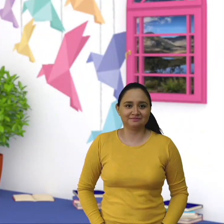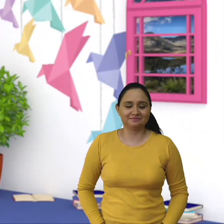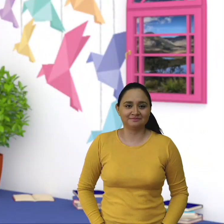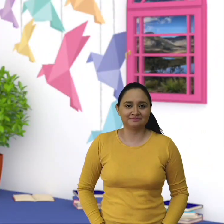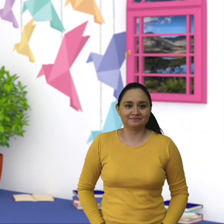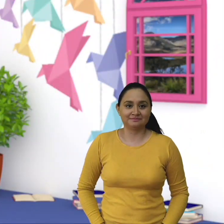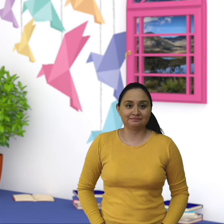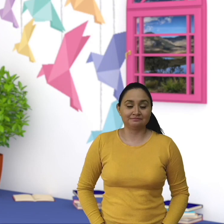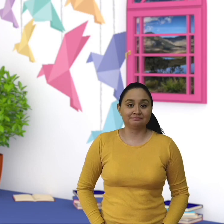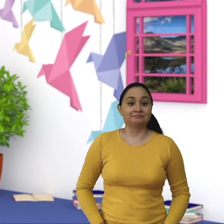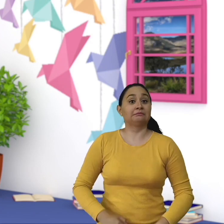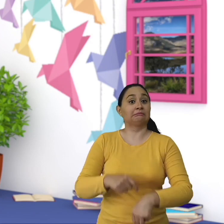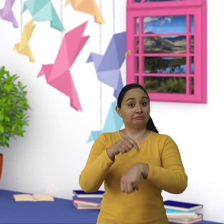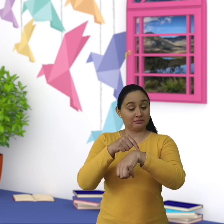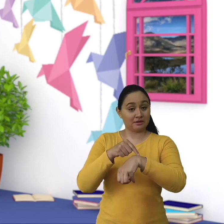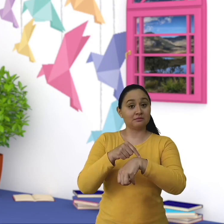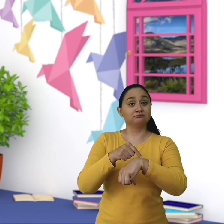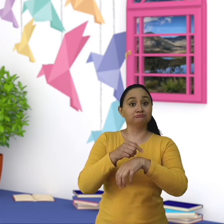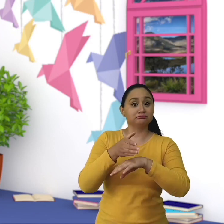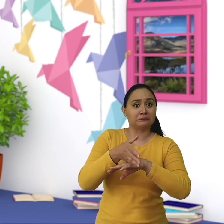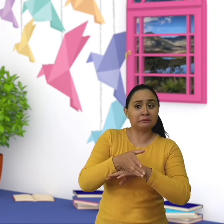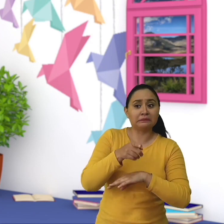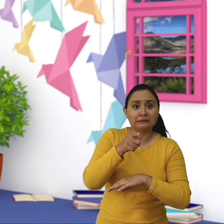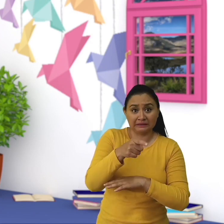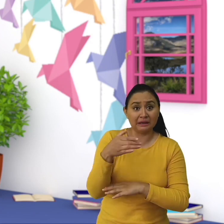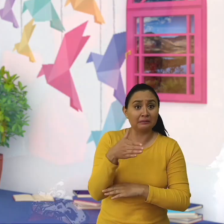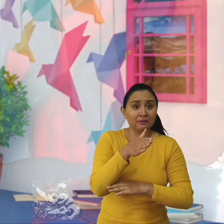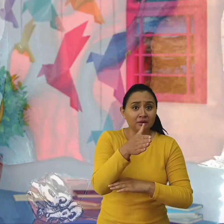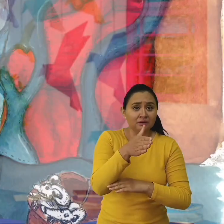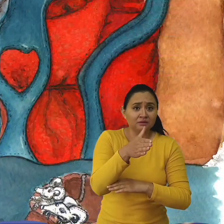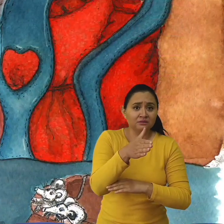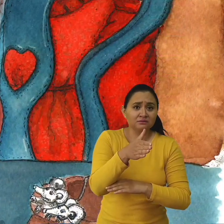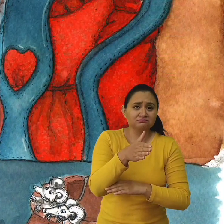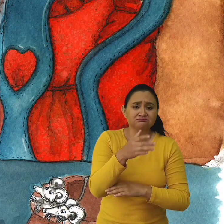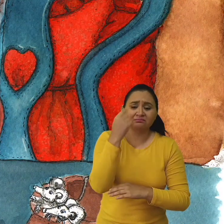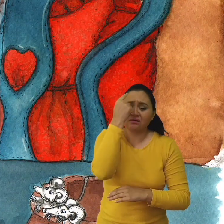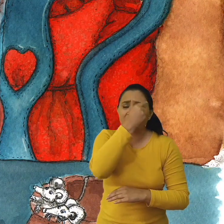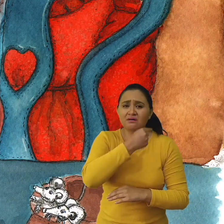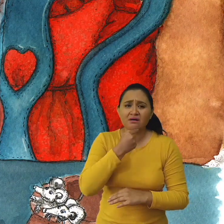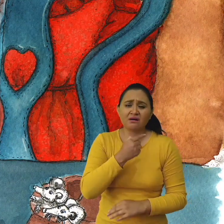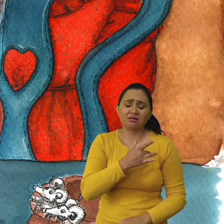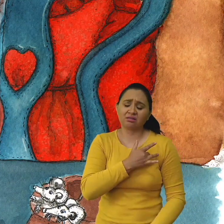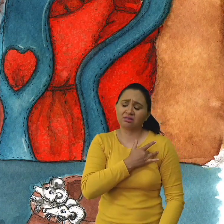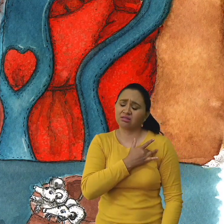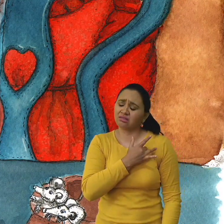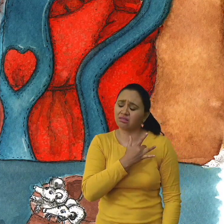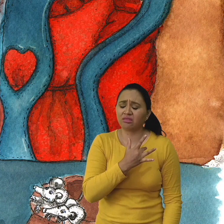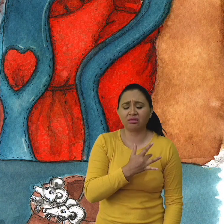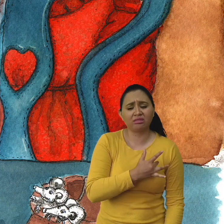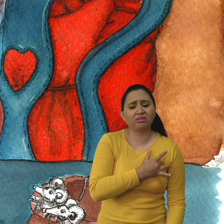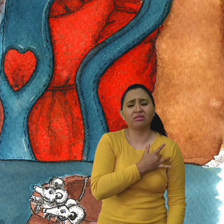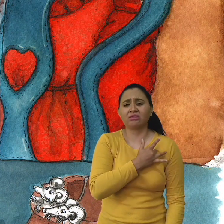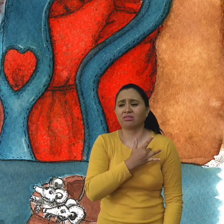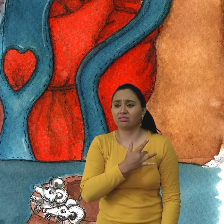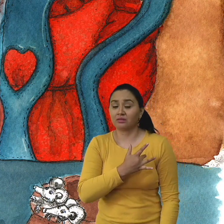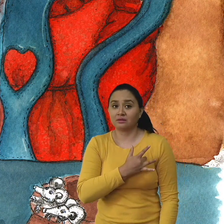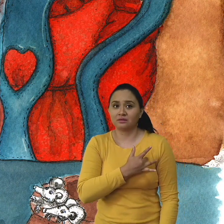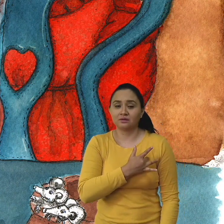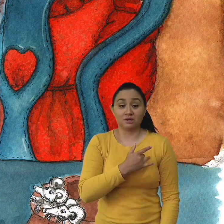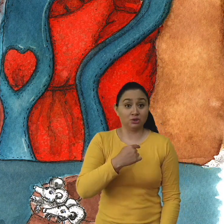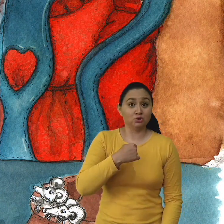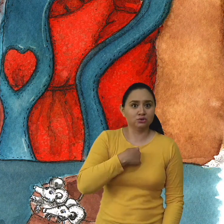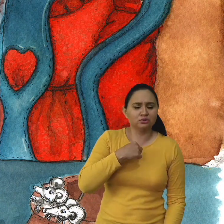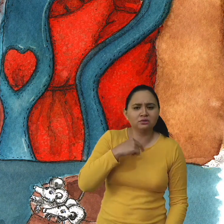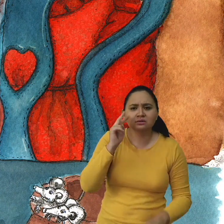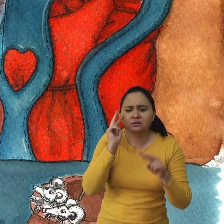Con el tiempo, su ánimo fue empeorando. Yo la miraba desde diferentes ángulos y a distintas horas, y ella se veía